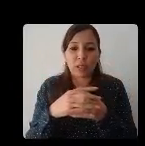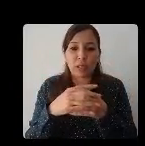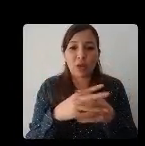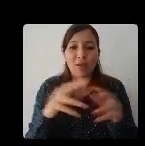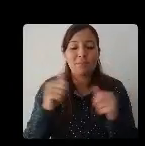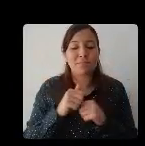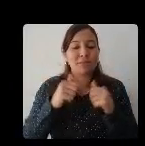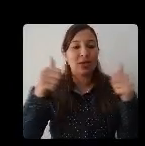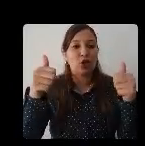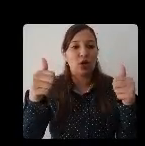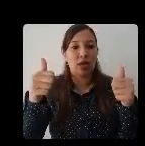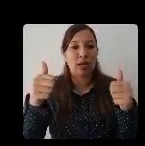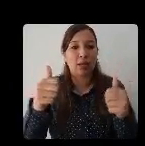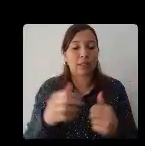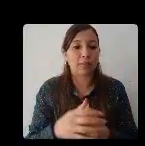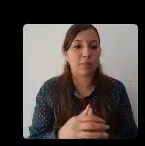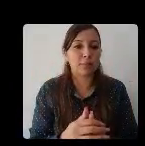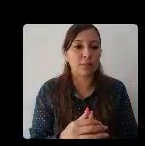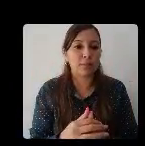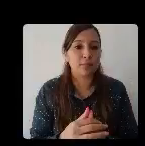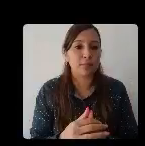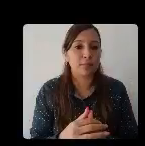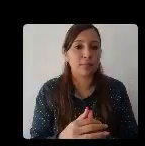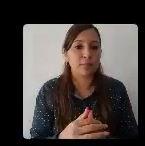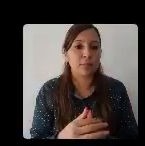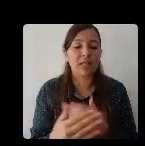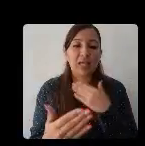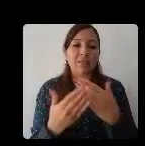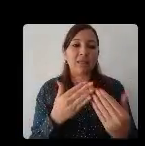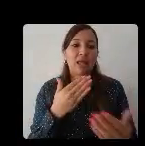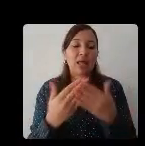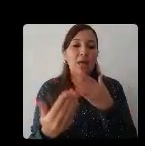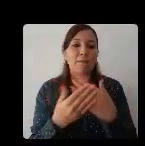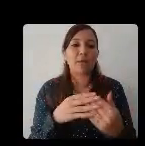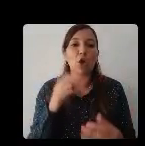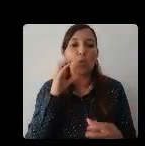intercambiar nuestras culturas, ¿no? De repente con otras regiones, así, ¿no?